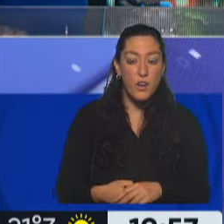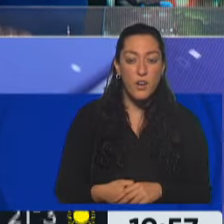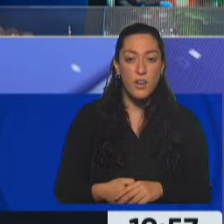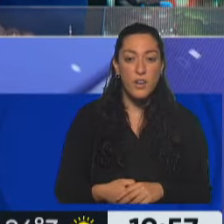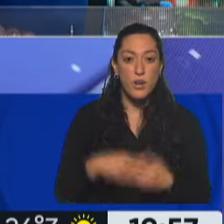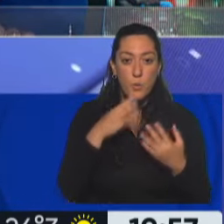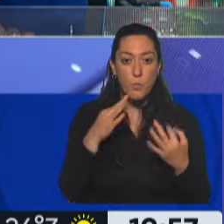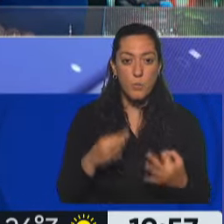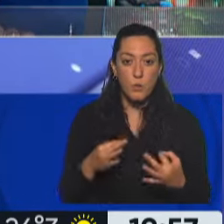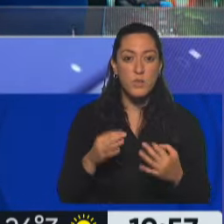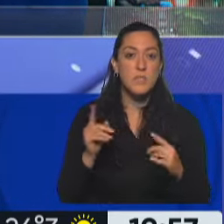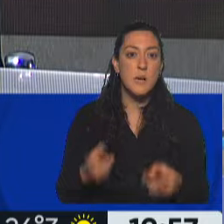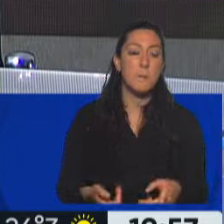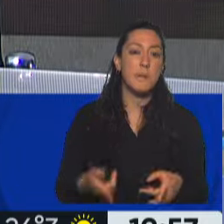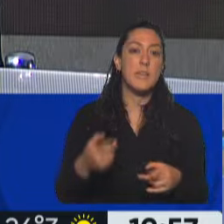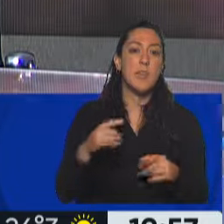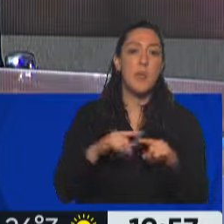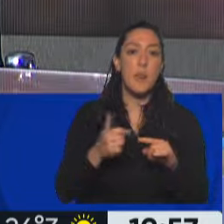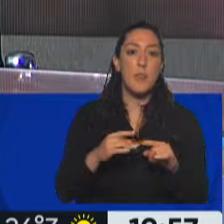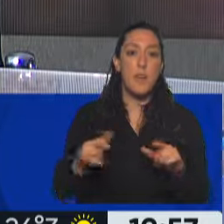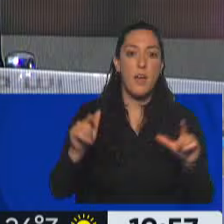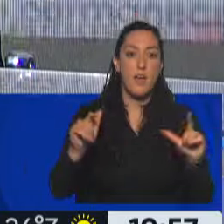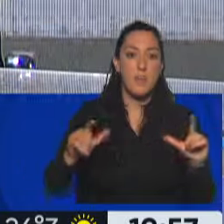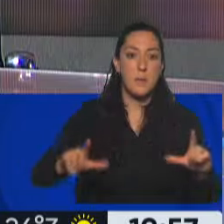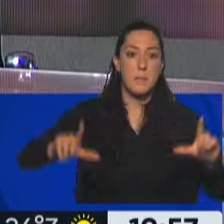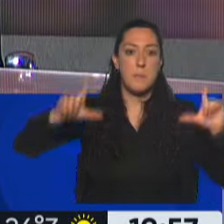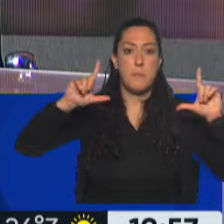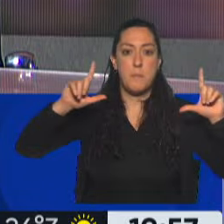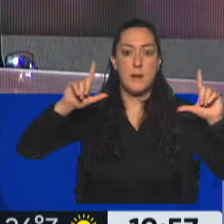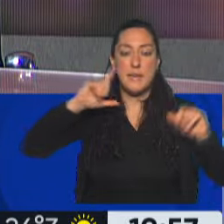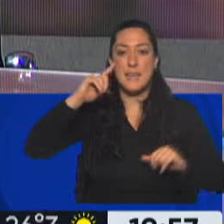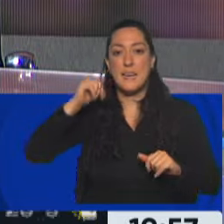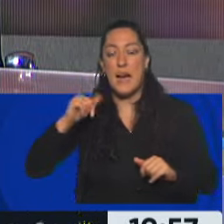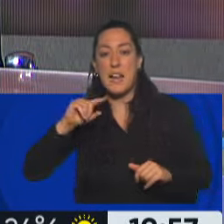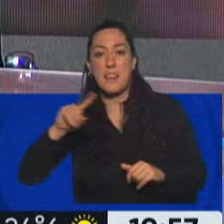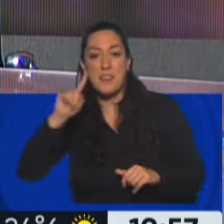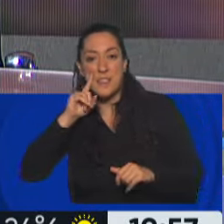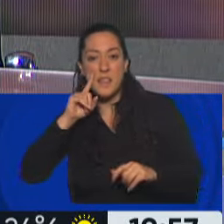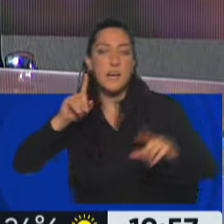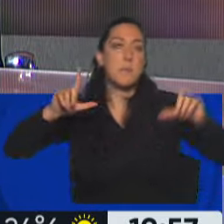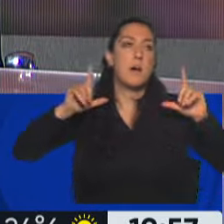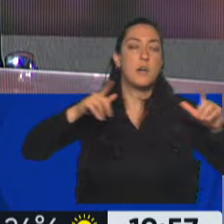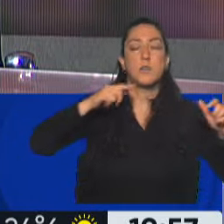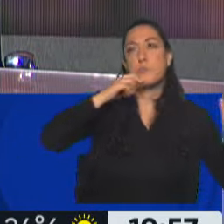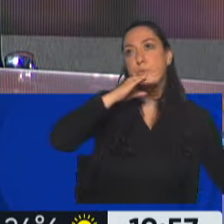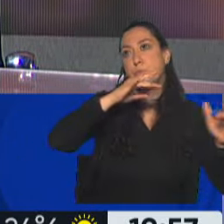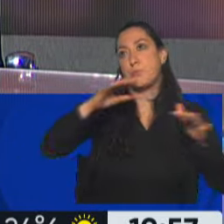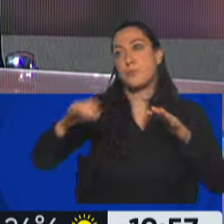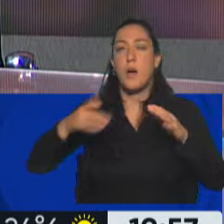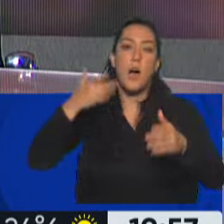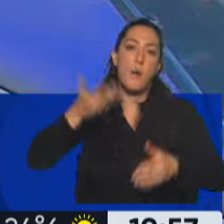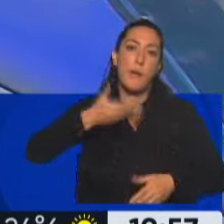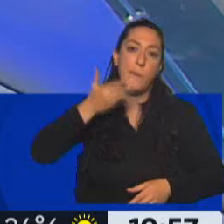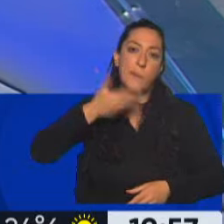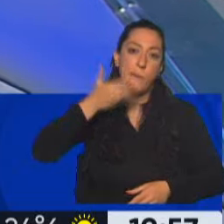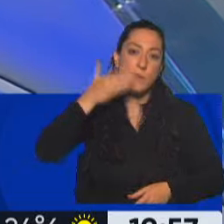han hablado de la imagen de Wanda cuando le decían a Icardi, le hablaban sobre la imagen de Wanda. O sea, de la imagen siempre habla. Todo el mundo habla.